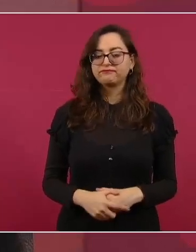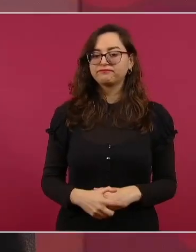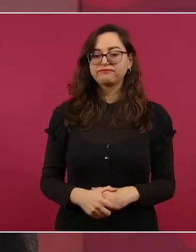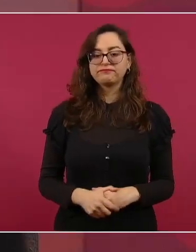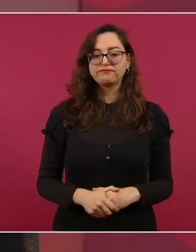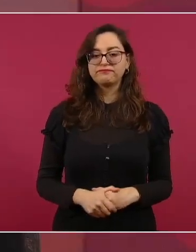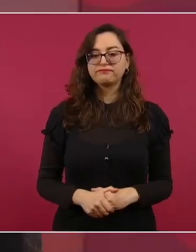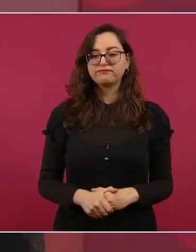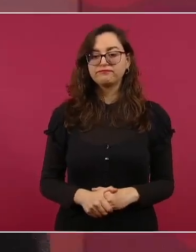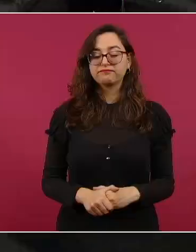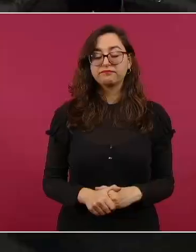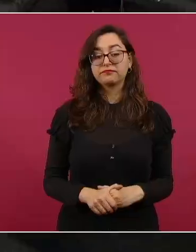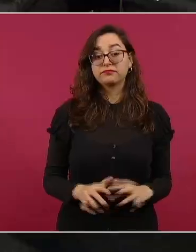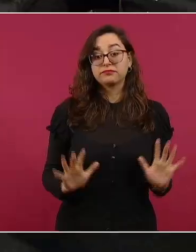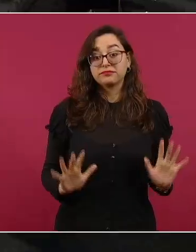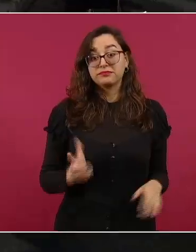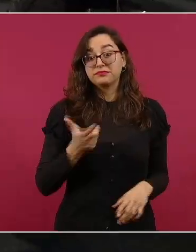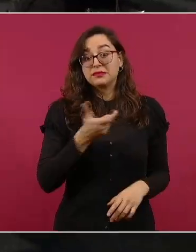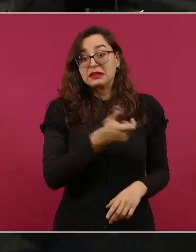Y así